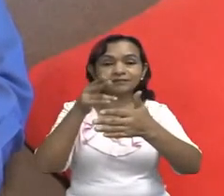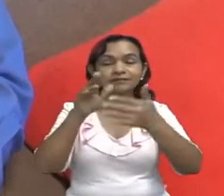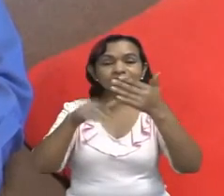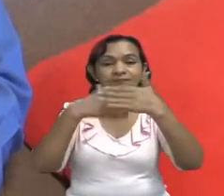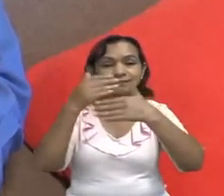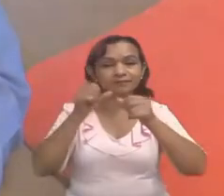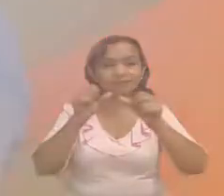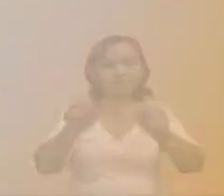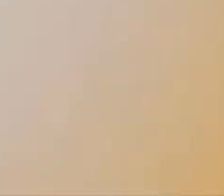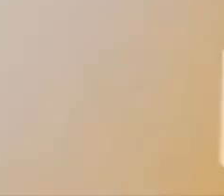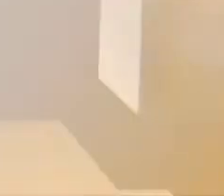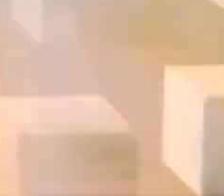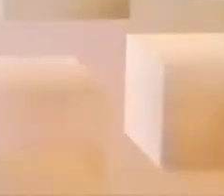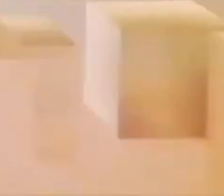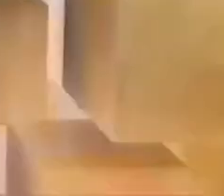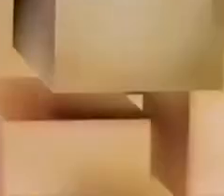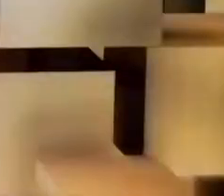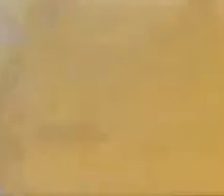pero ya volvemos.